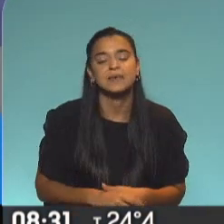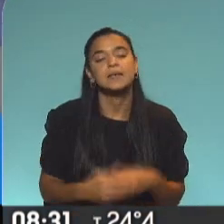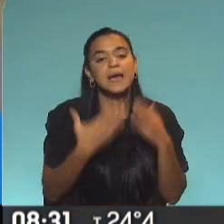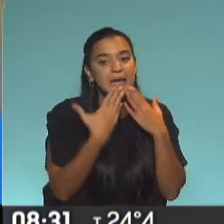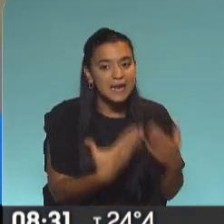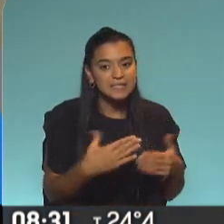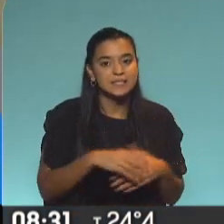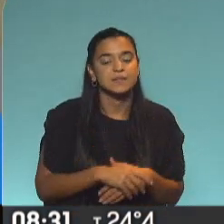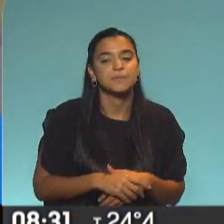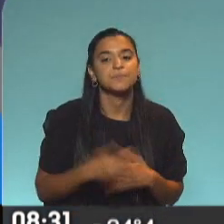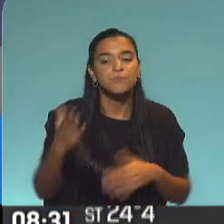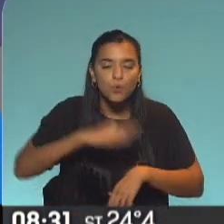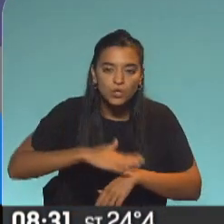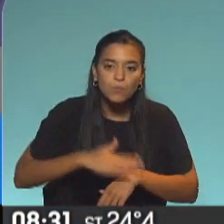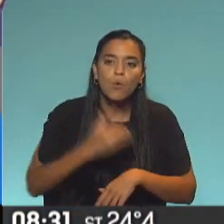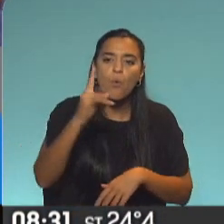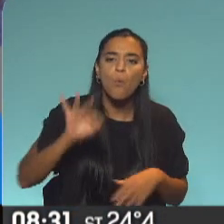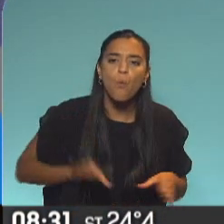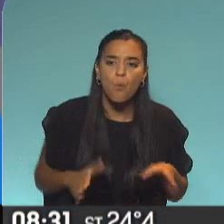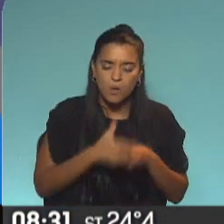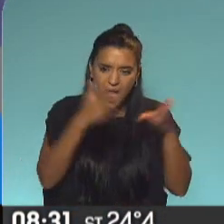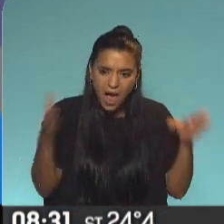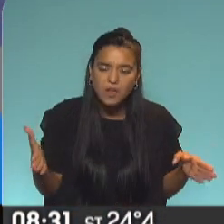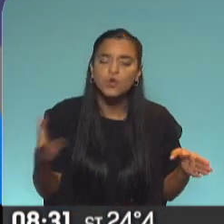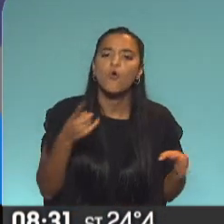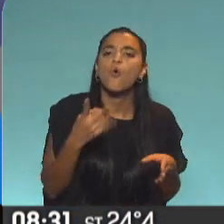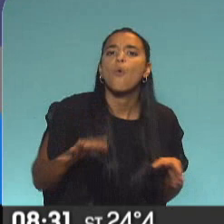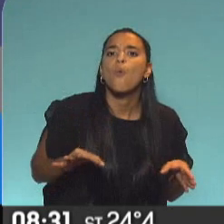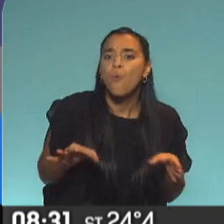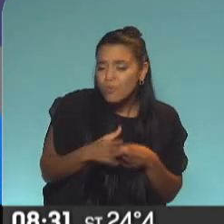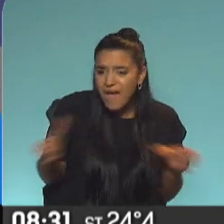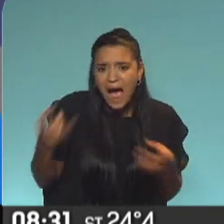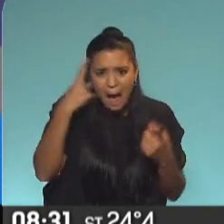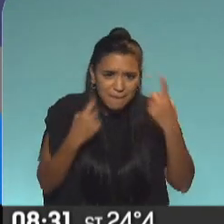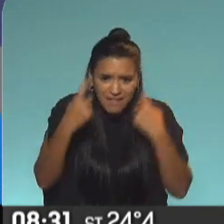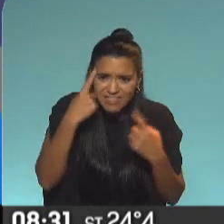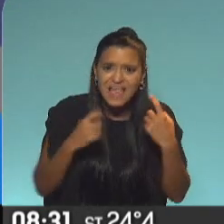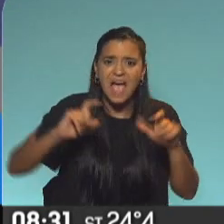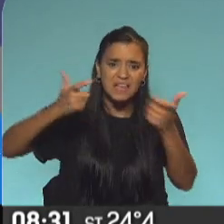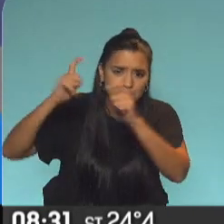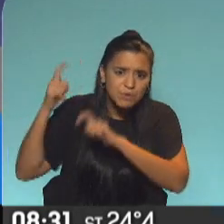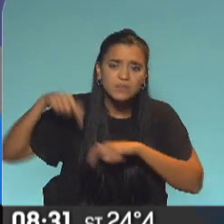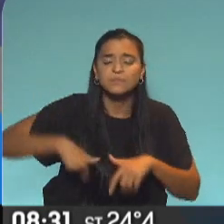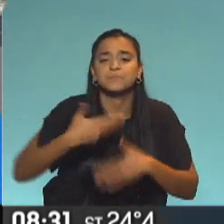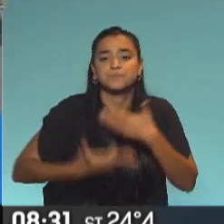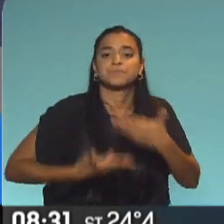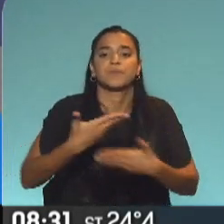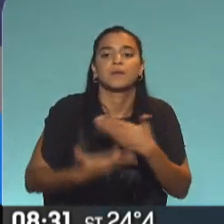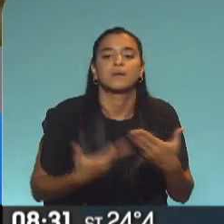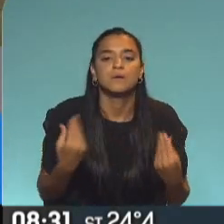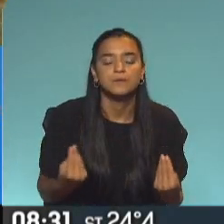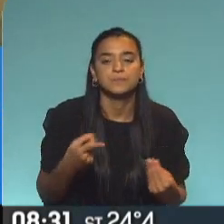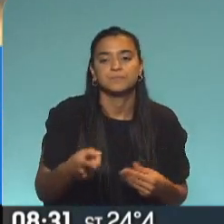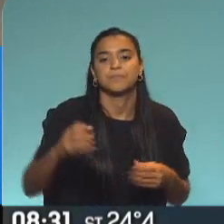Gracias, Nora, por su tiempo, por un año de vivencias, decíamos antes, un año de aprendizaje y un camino para salir de